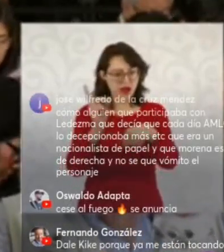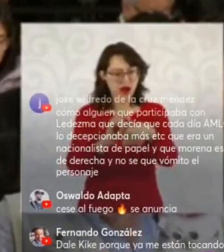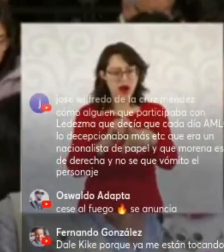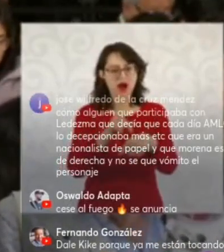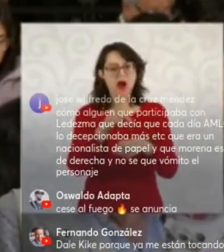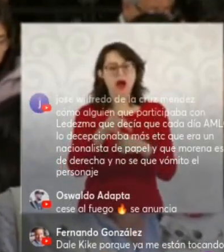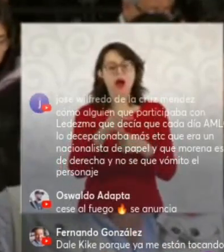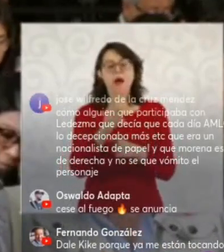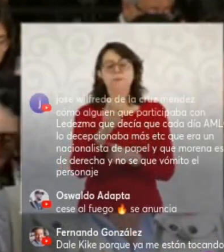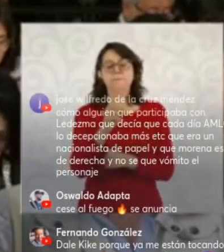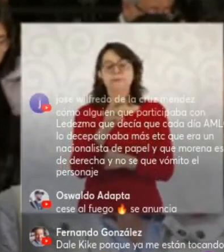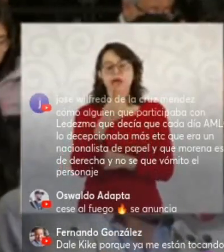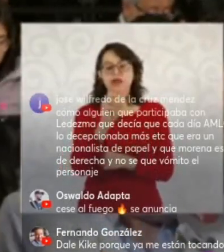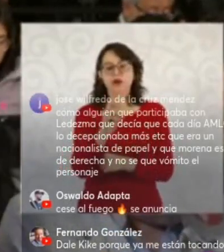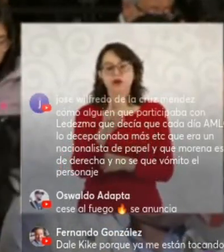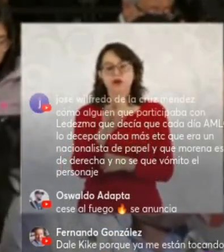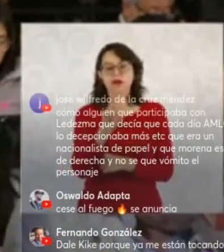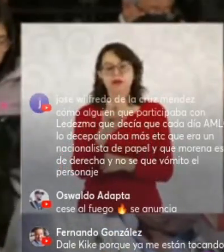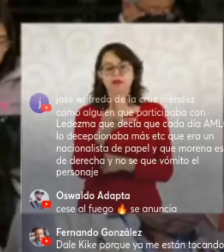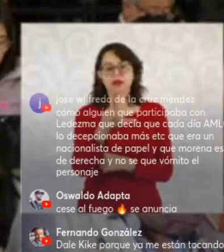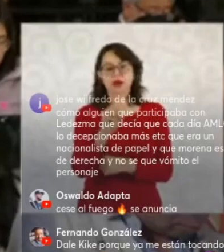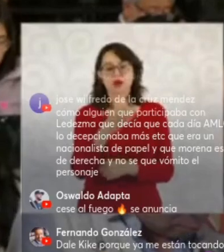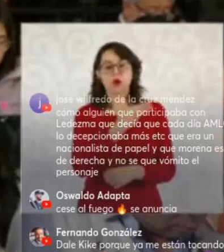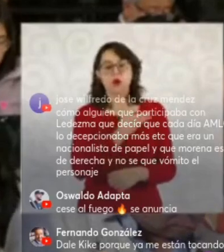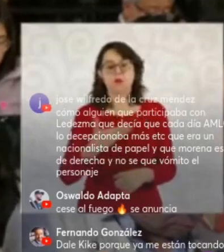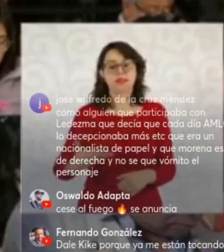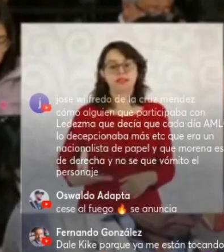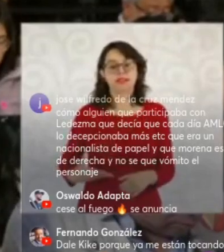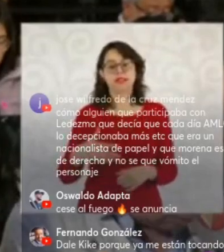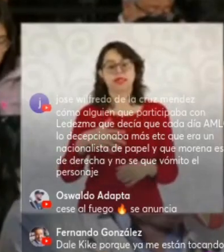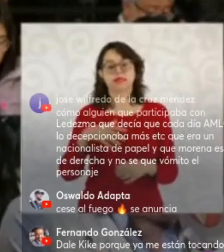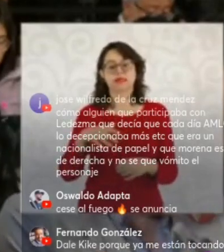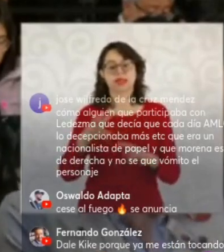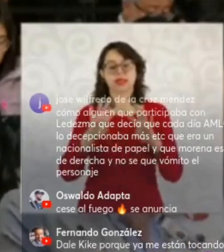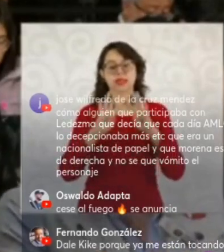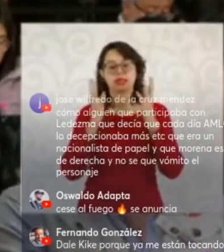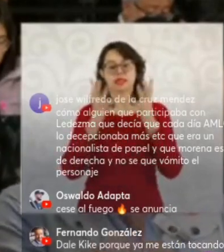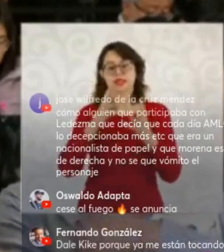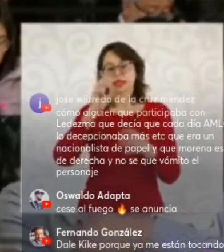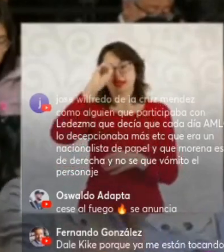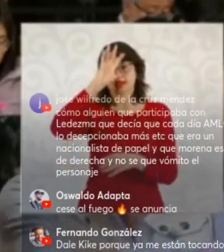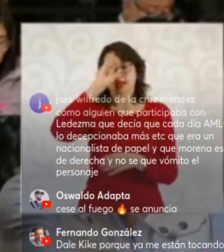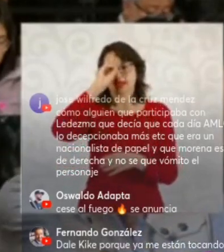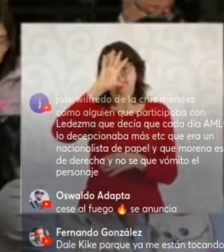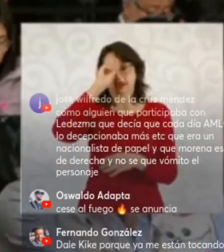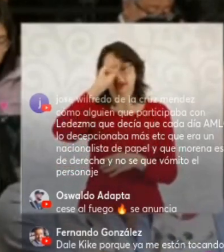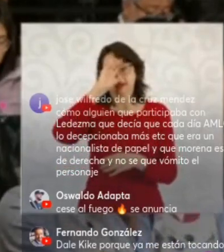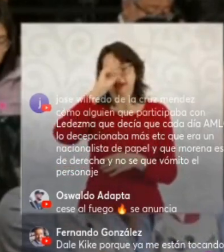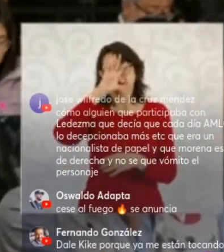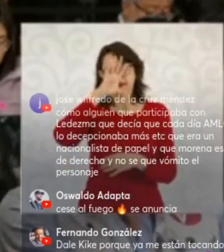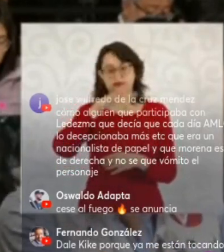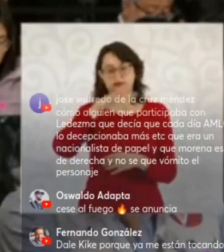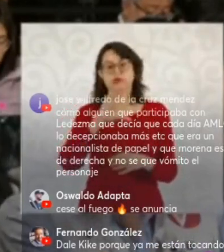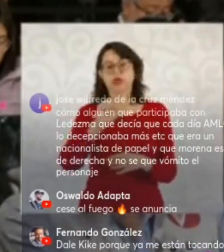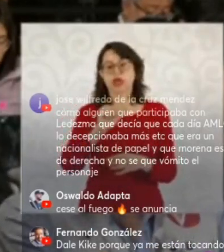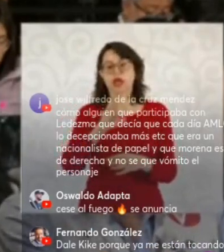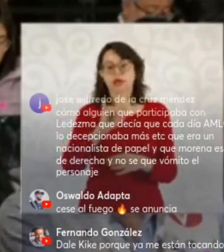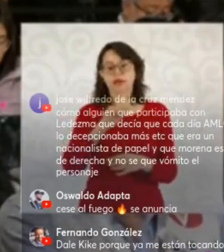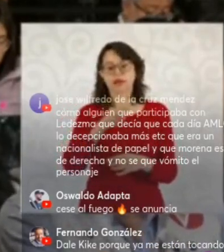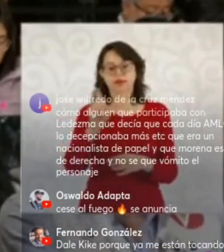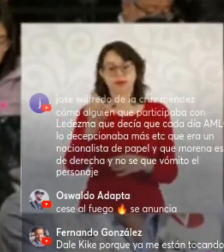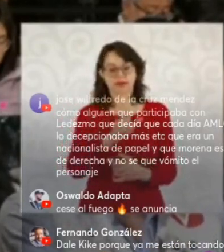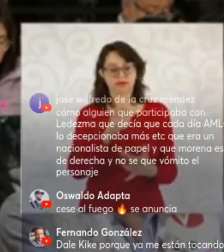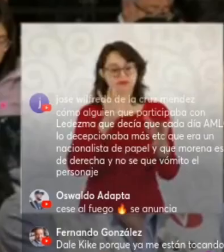con Pedro Rivero, presidente de la Cámara Minera de México, Camimex, y se ha logrado generar una dinámica